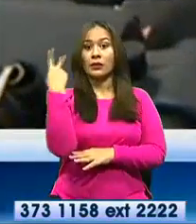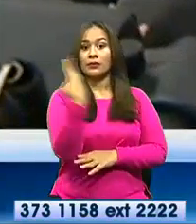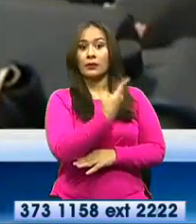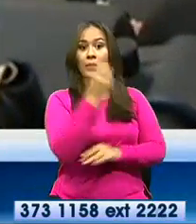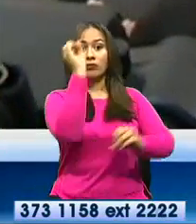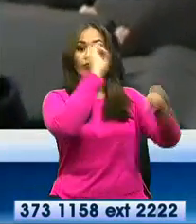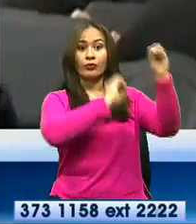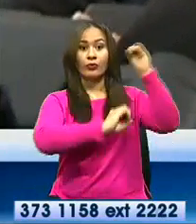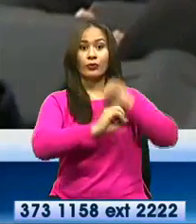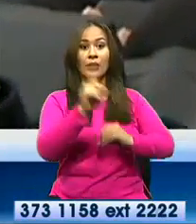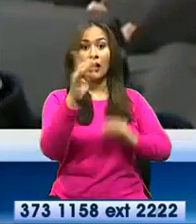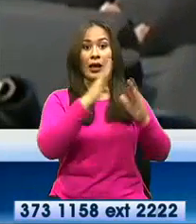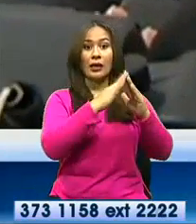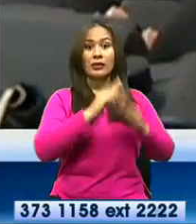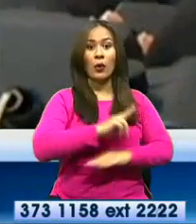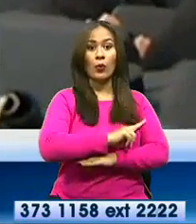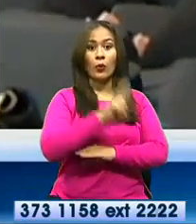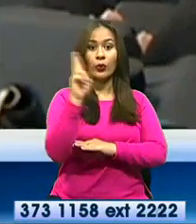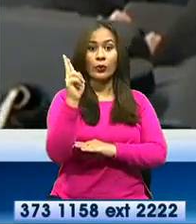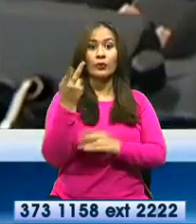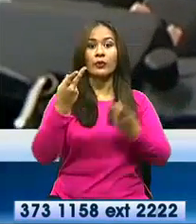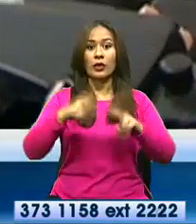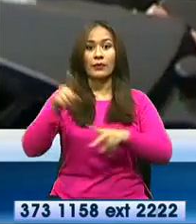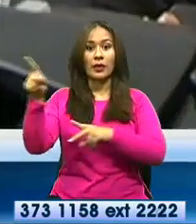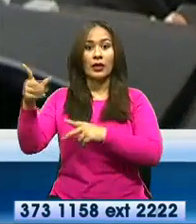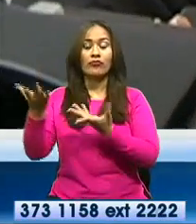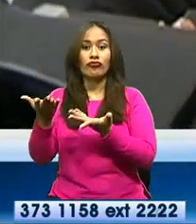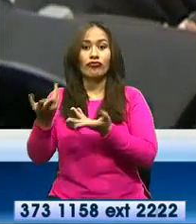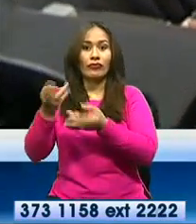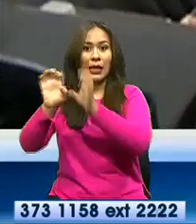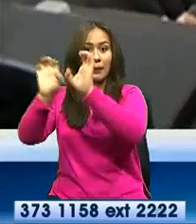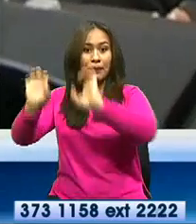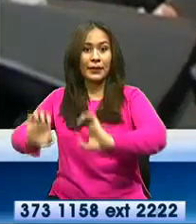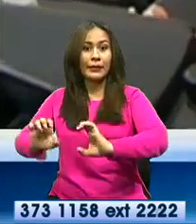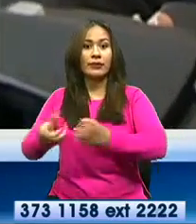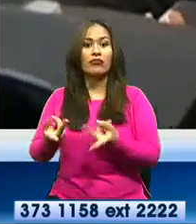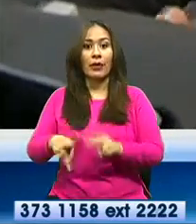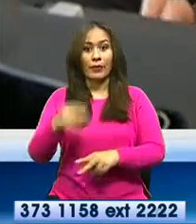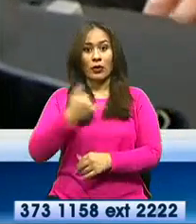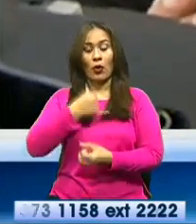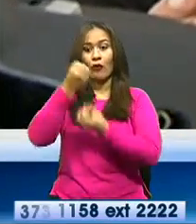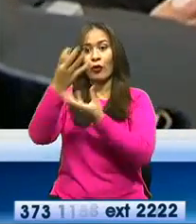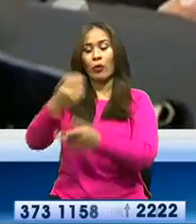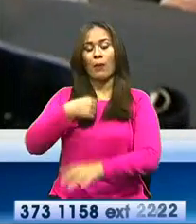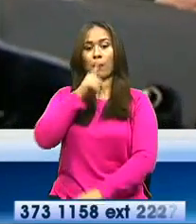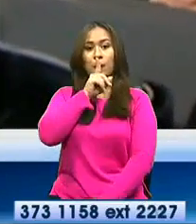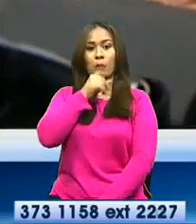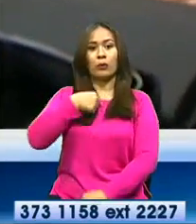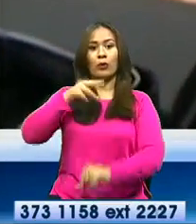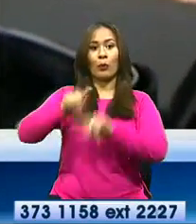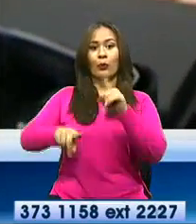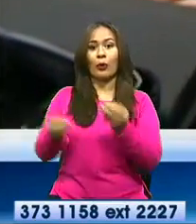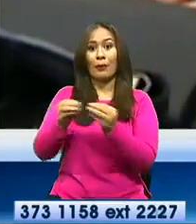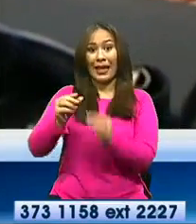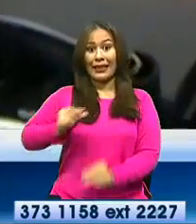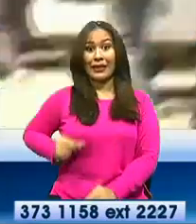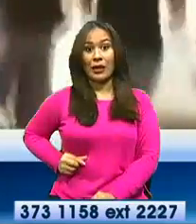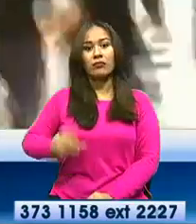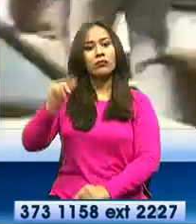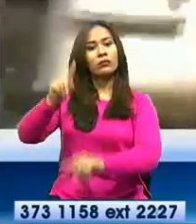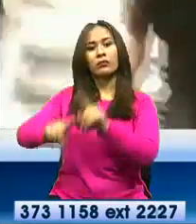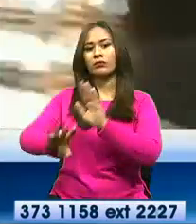en la casa que estuvo en Urdesa y el de acá. Es todo lo que yo les puedo informar por este momento, sí, porque no puedo dar mayor detalle,